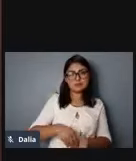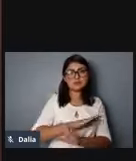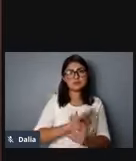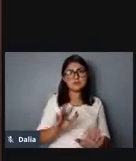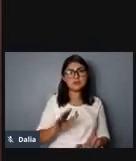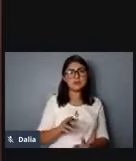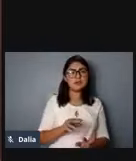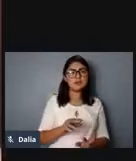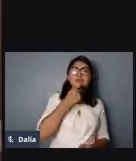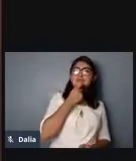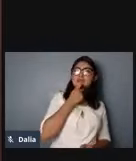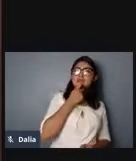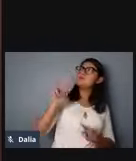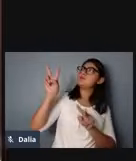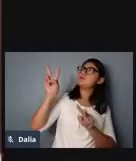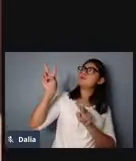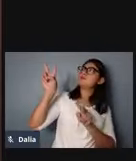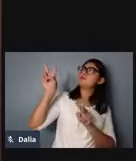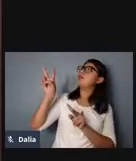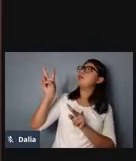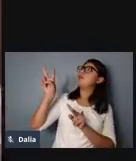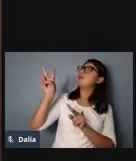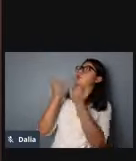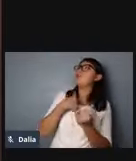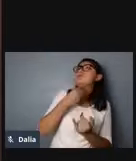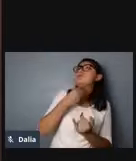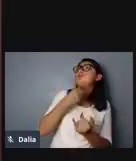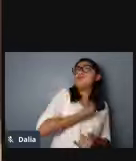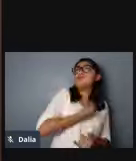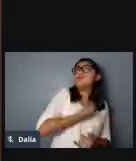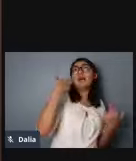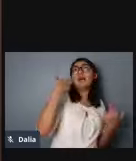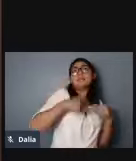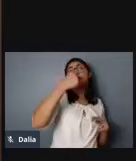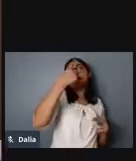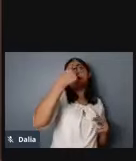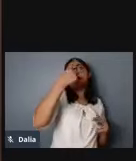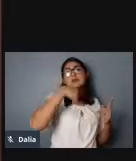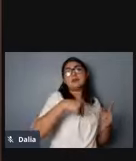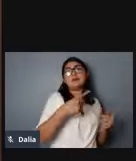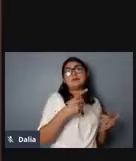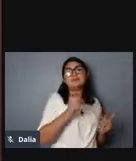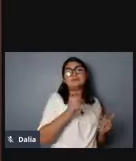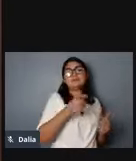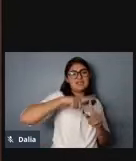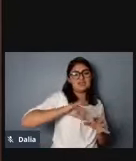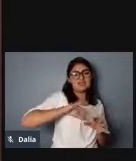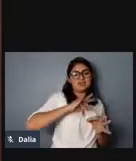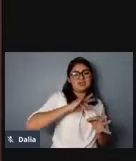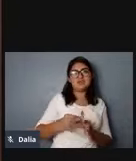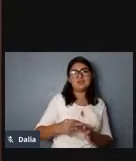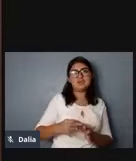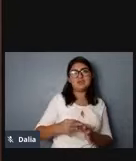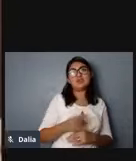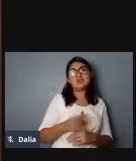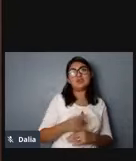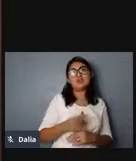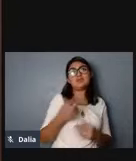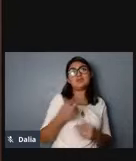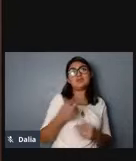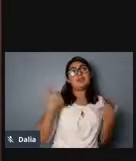dice la escuela. Hago los ejercicios y hago todo lo que hago porque me lo dice mi superior en este